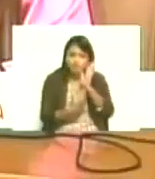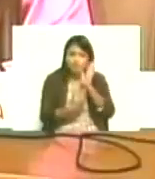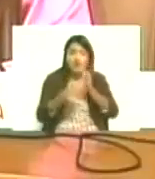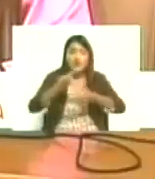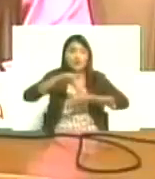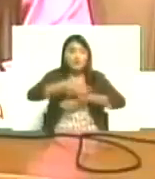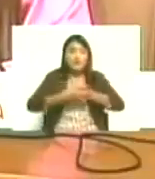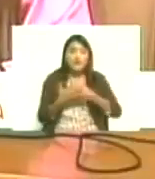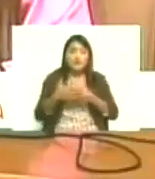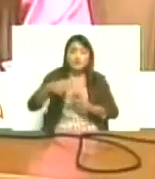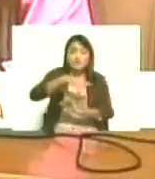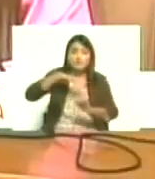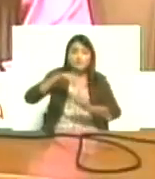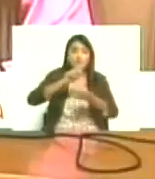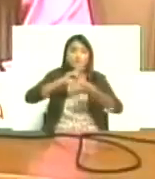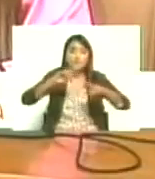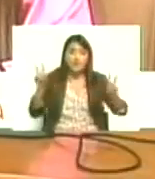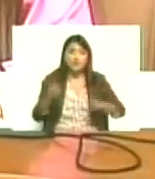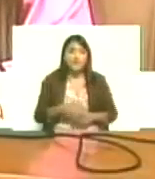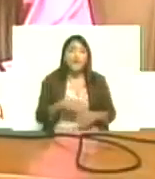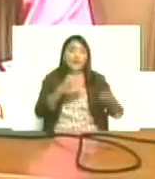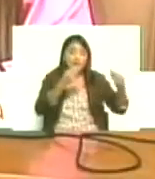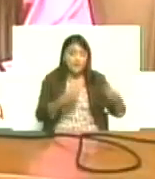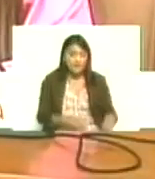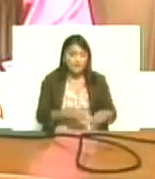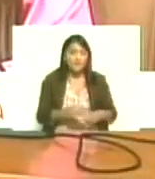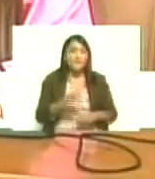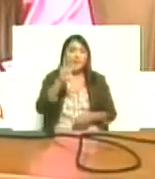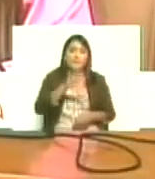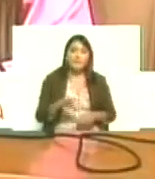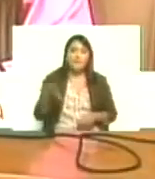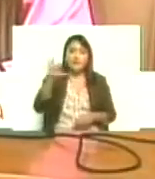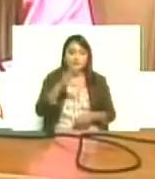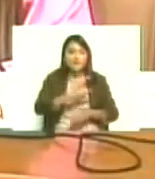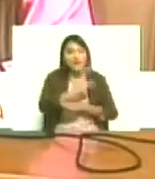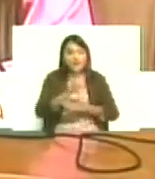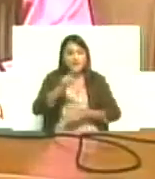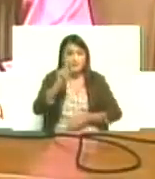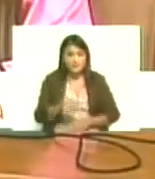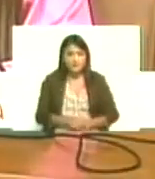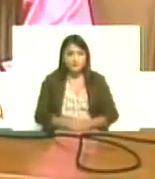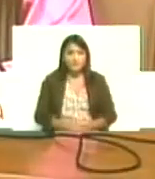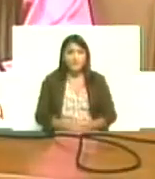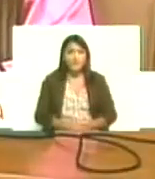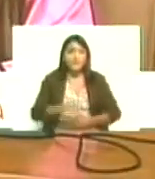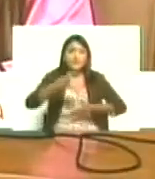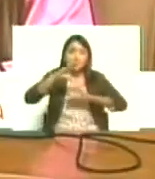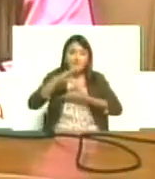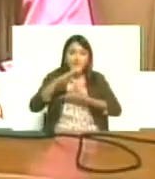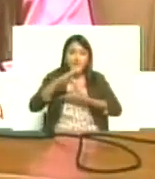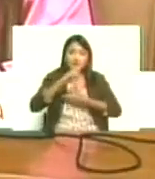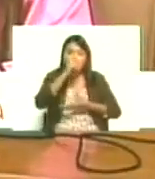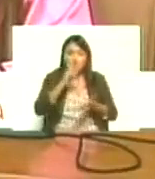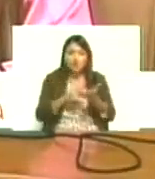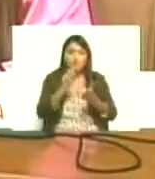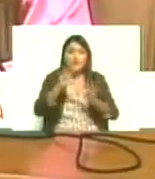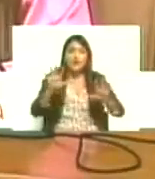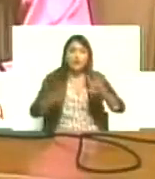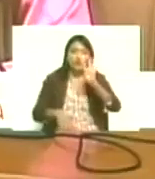paz, adoptada por la Comunidad de Estados Latinoamericanos y Caribeños, CELAC, en el